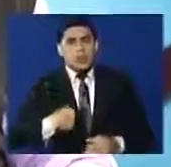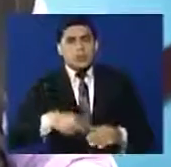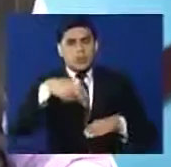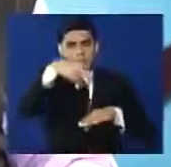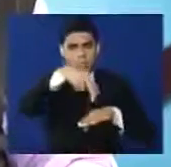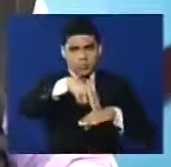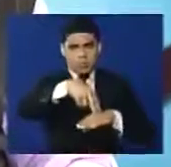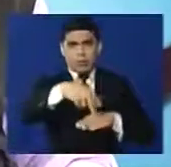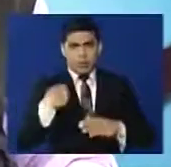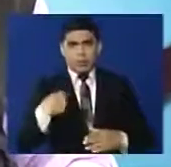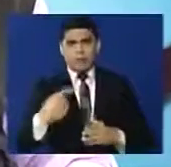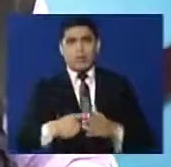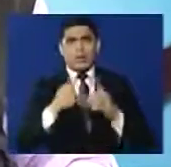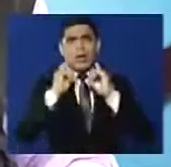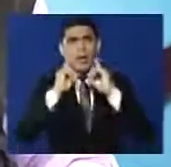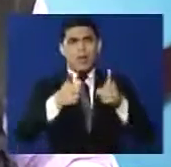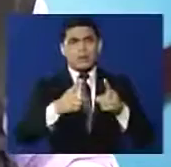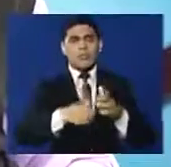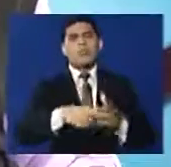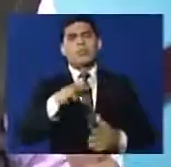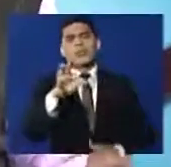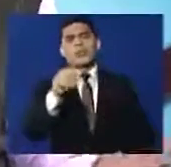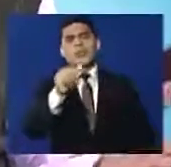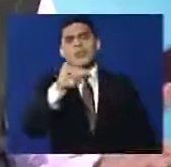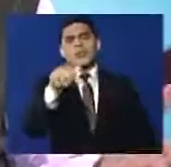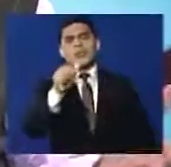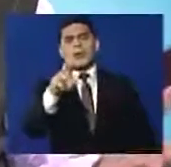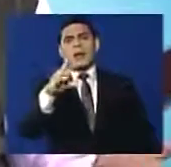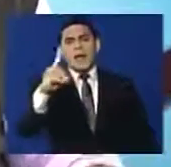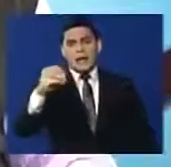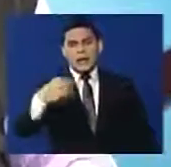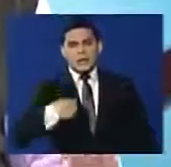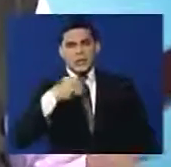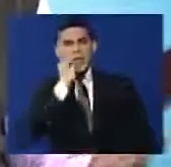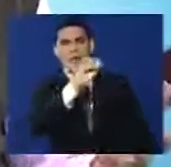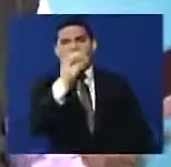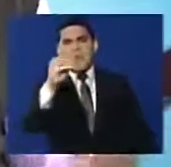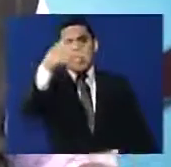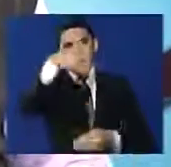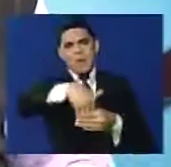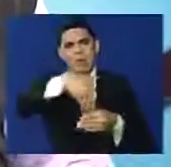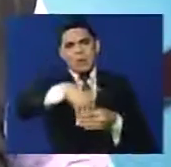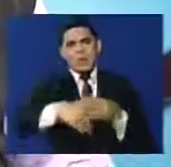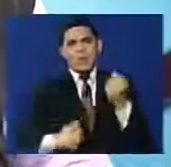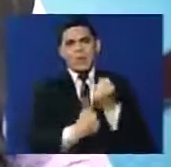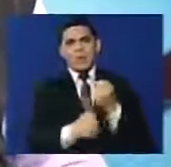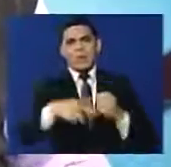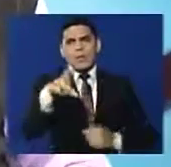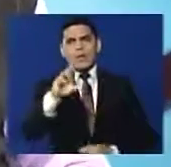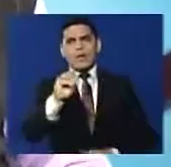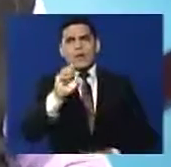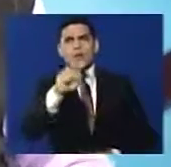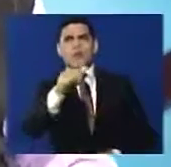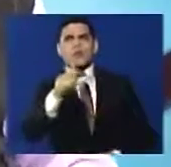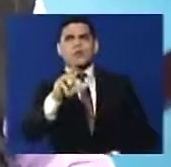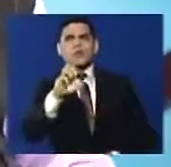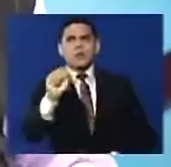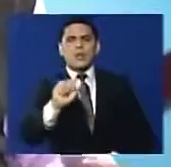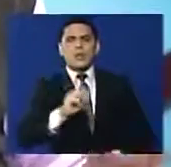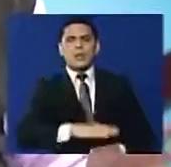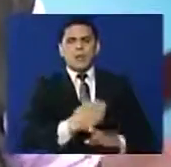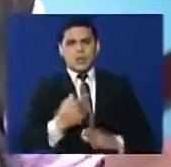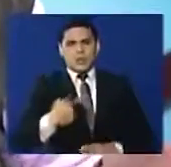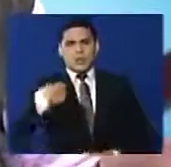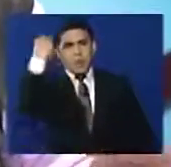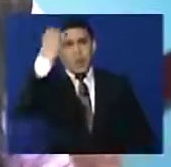tarima, en la autopista Francisco Fajardo, a llamar a la gente a votar, y a votar en favor de Rosales. Y realmente no porque Rosales fuera